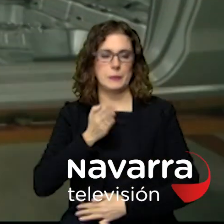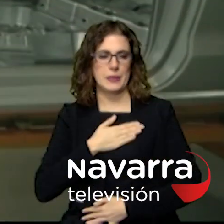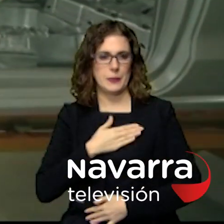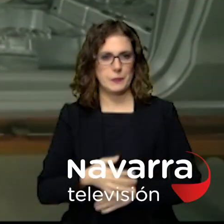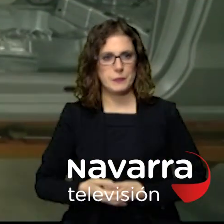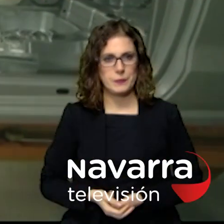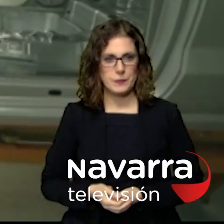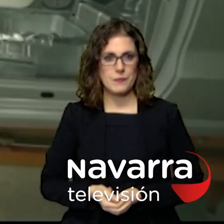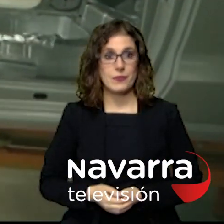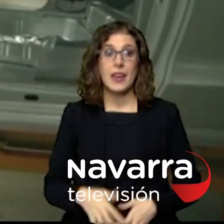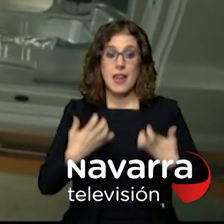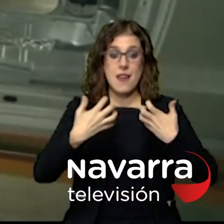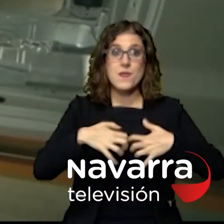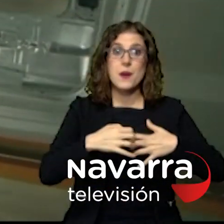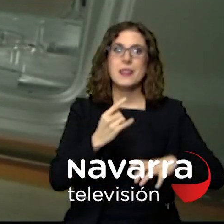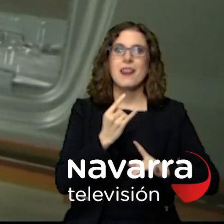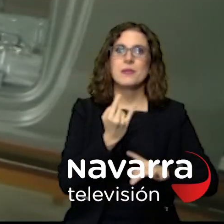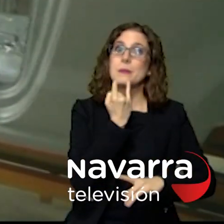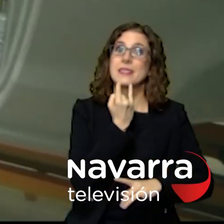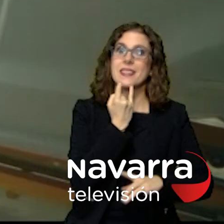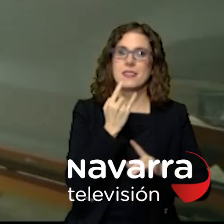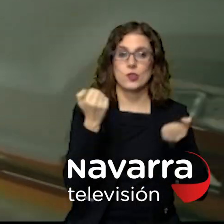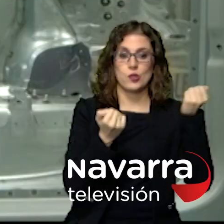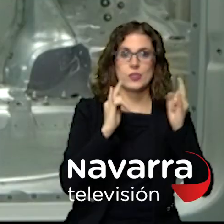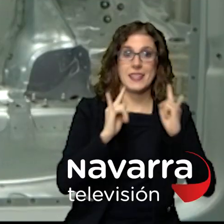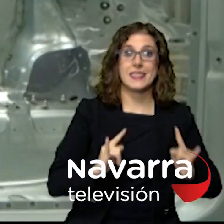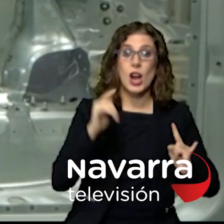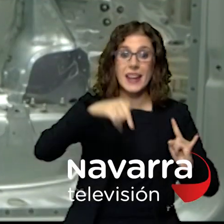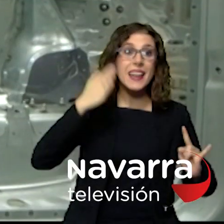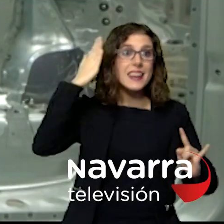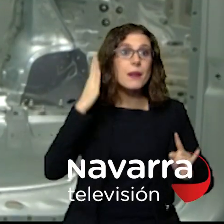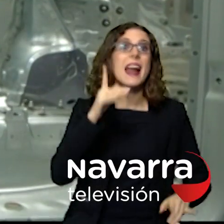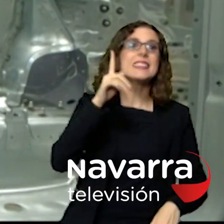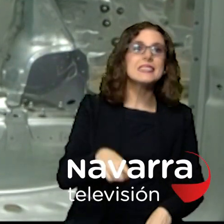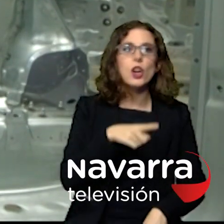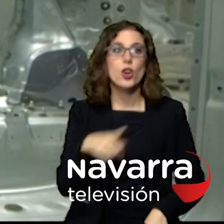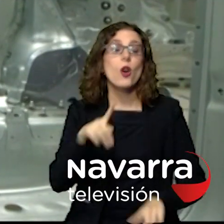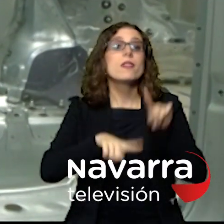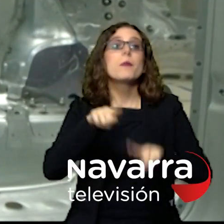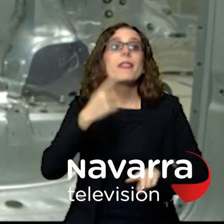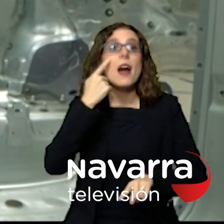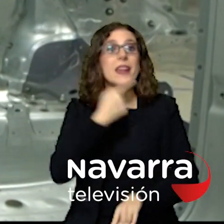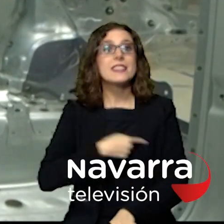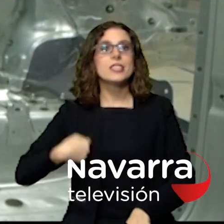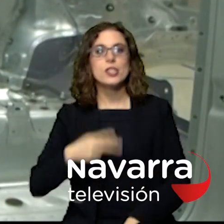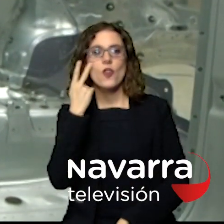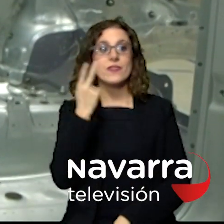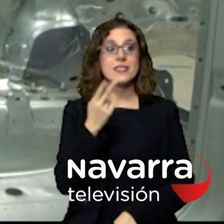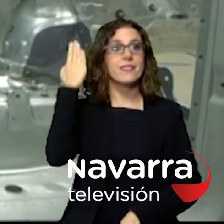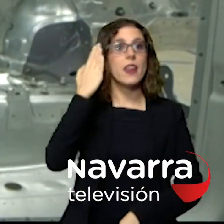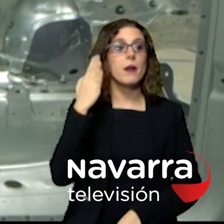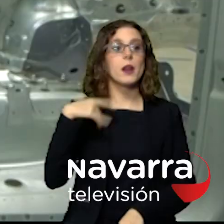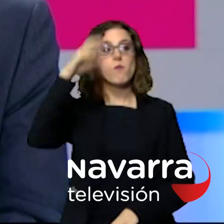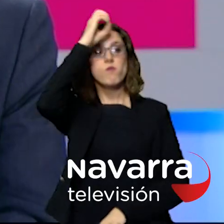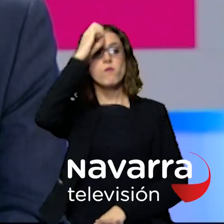Que la fábrica de baterías para coches eléctricos llegue a Navarra dependerá en buena medida de la impresión que se lleven los inversores chinos que hoy visitan la comunidad